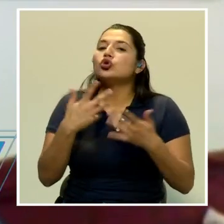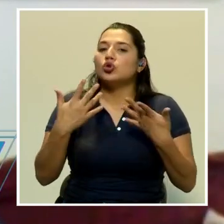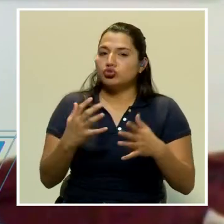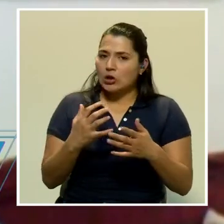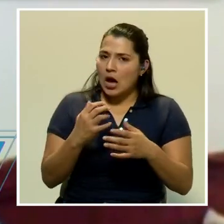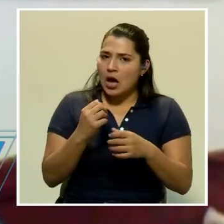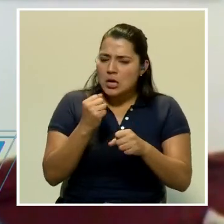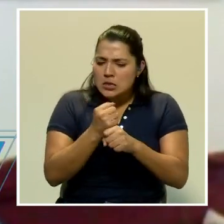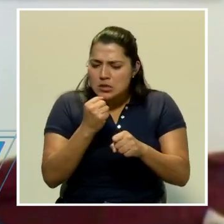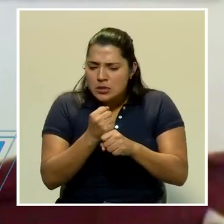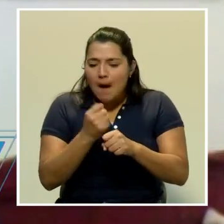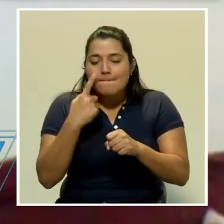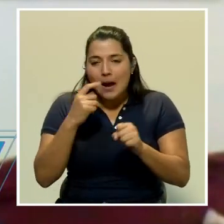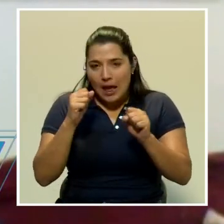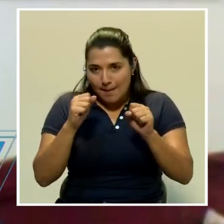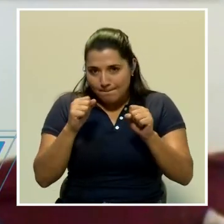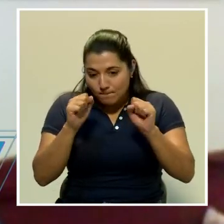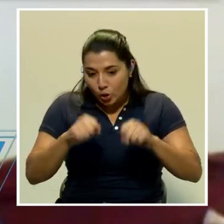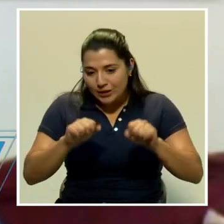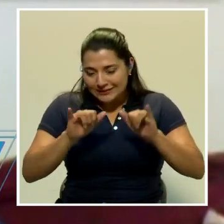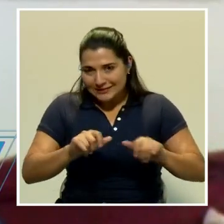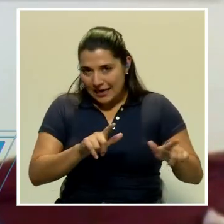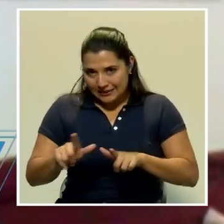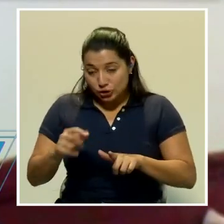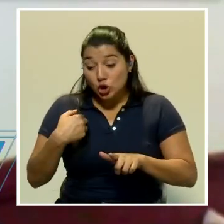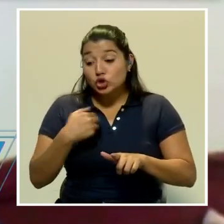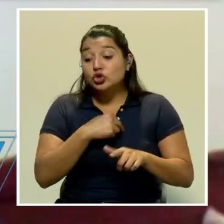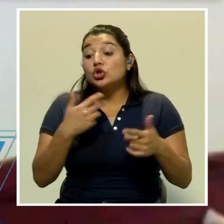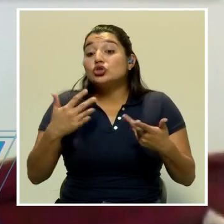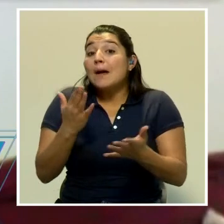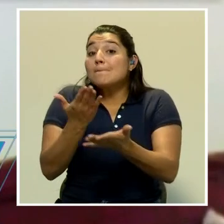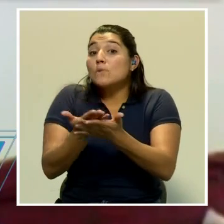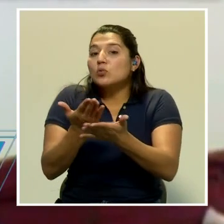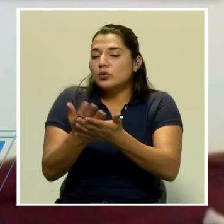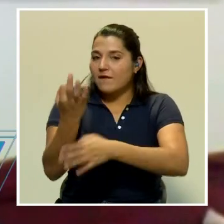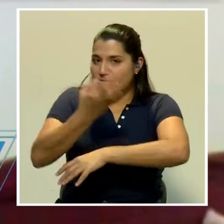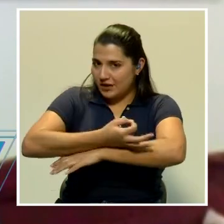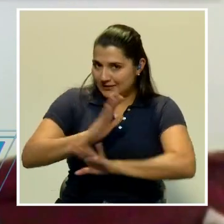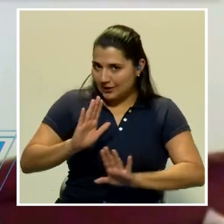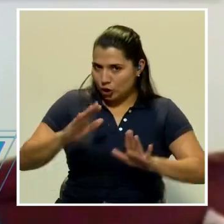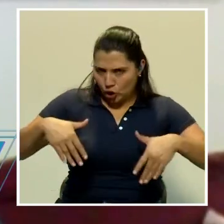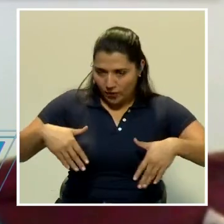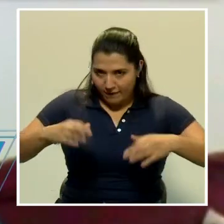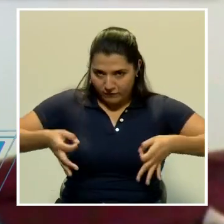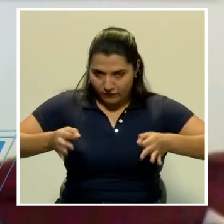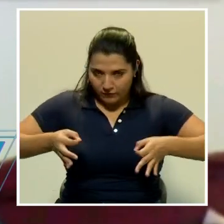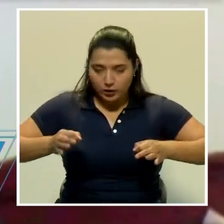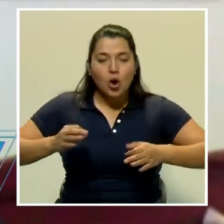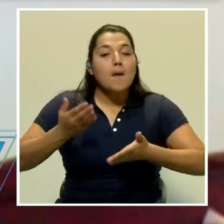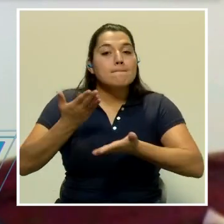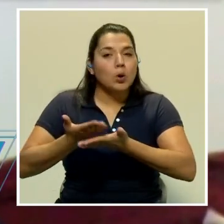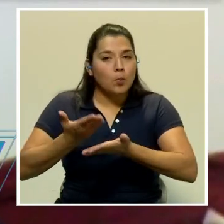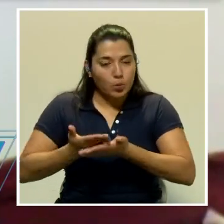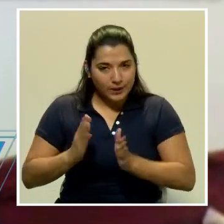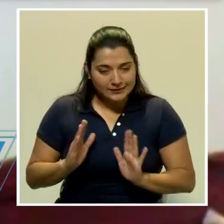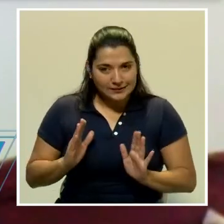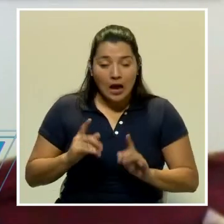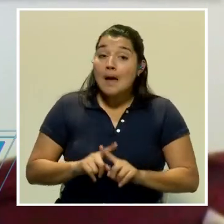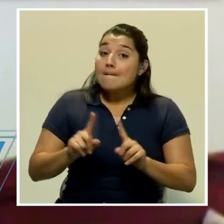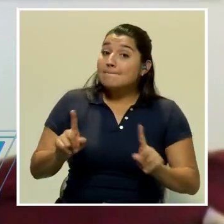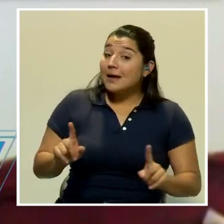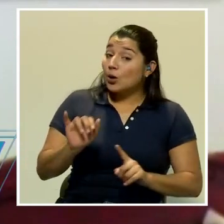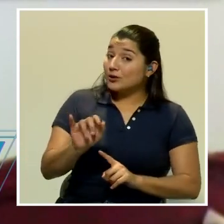a clases. Hemos propuesto una fecha, es una propuesta de fecha, porque el trabajo va alineado para esa fecha, pero eso